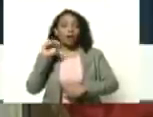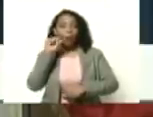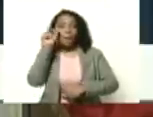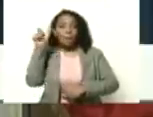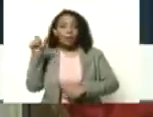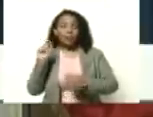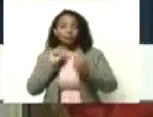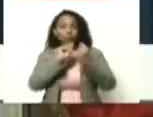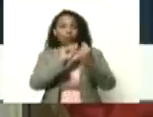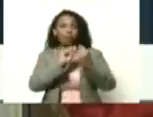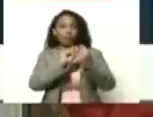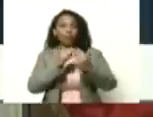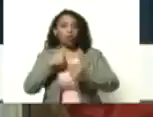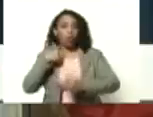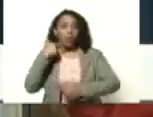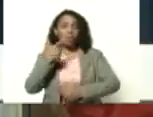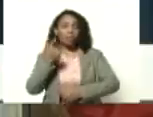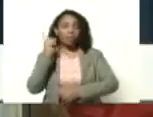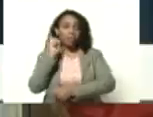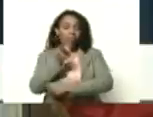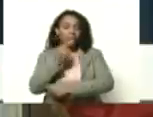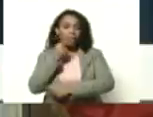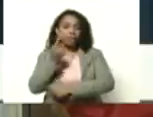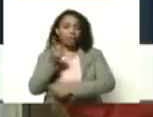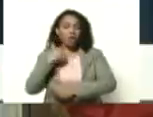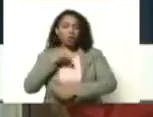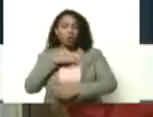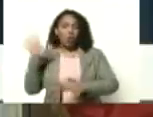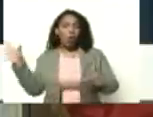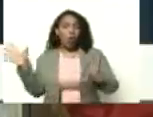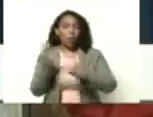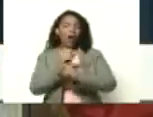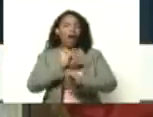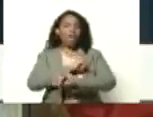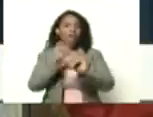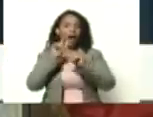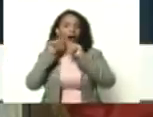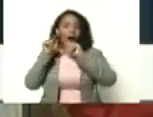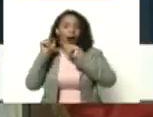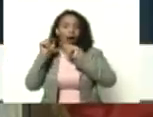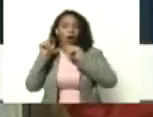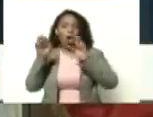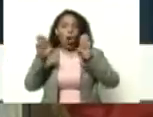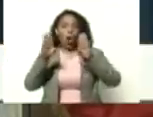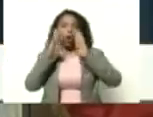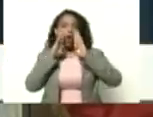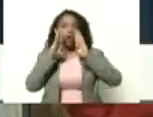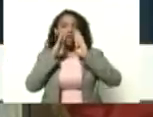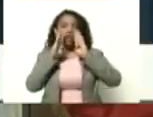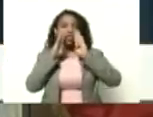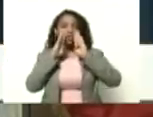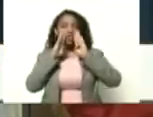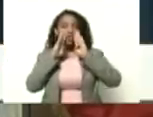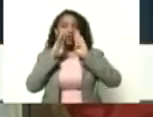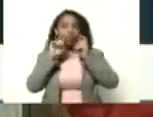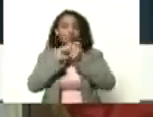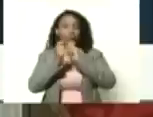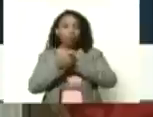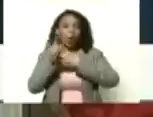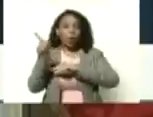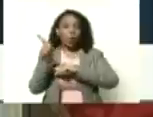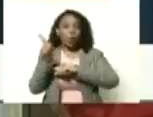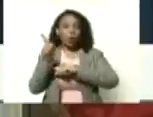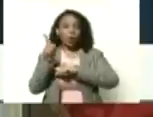y debo decirlo logramos que finalmente el glenn castellano se convirtiera en un